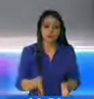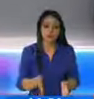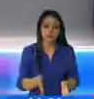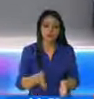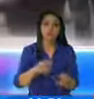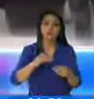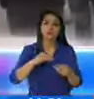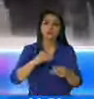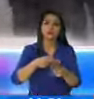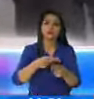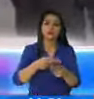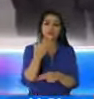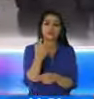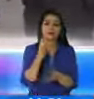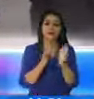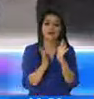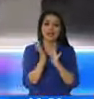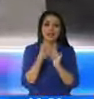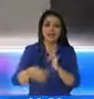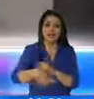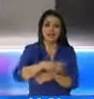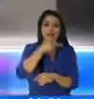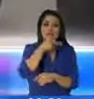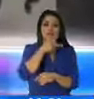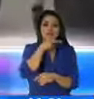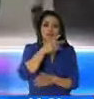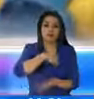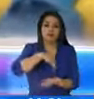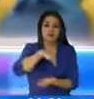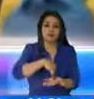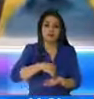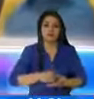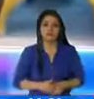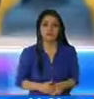Abril y San Eduardo, en la ciudad de Puerto Viejo, en la provincia de Manabí.